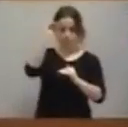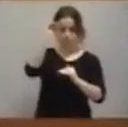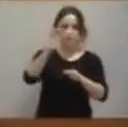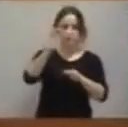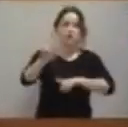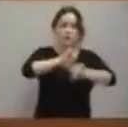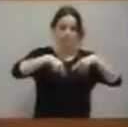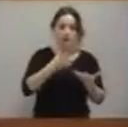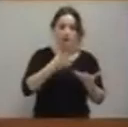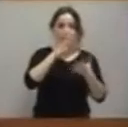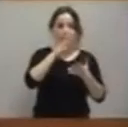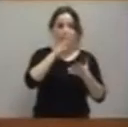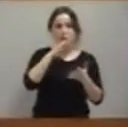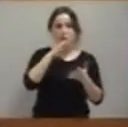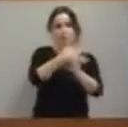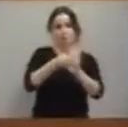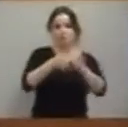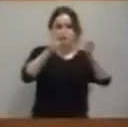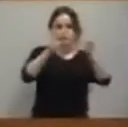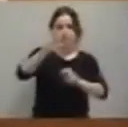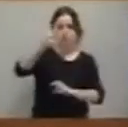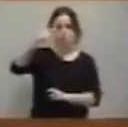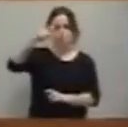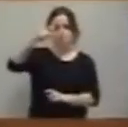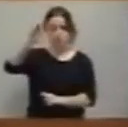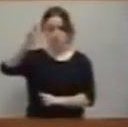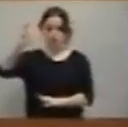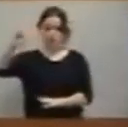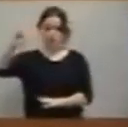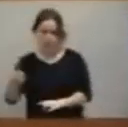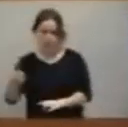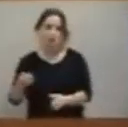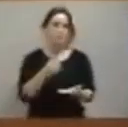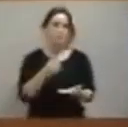de lo que estamos hablando de SOGEPSA es la que tiene esa bolsa